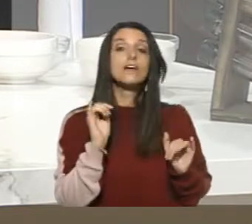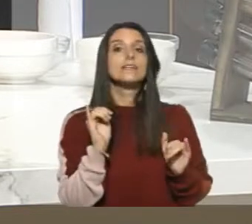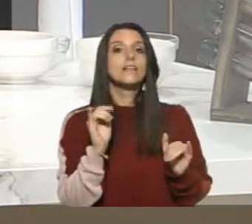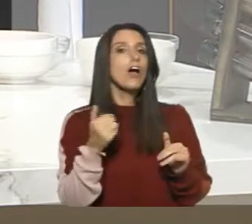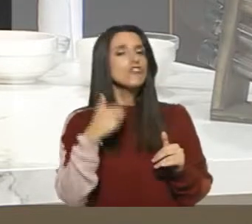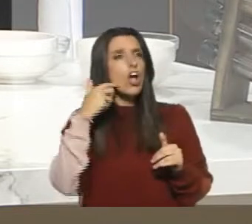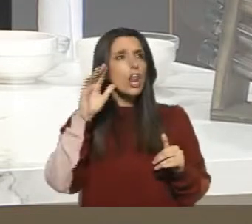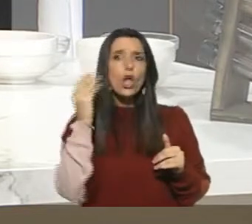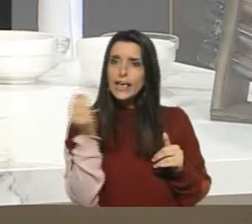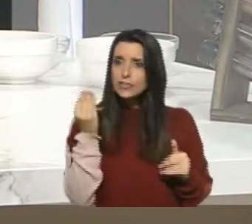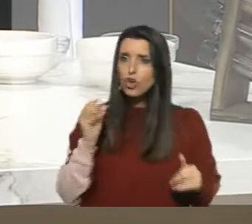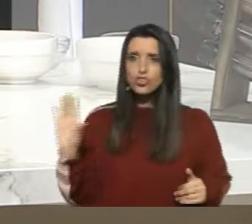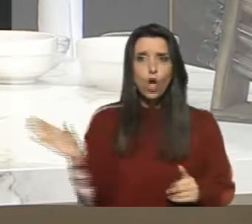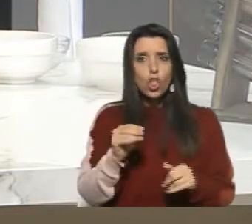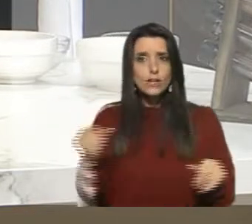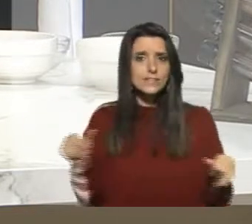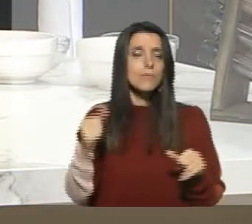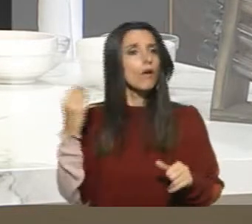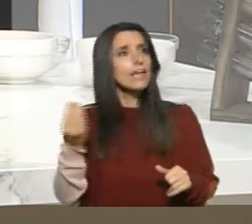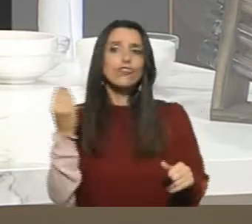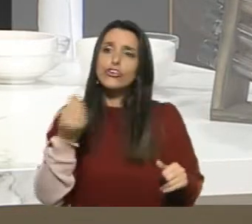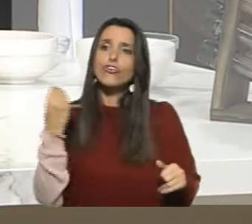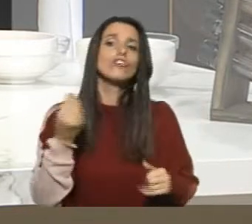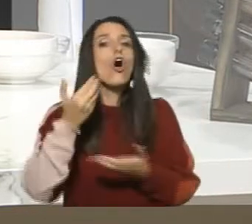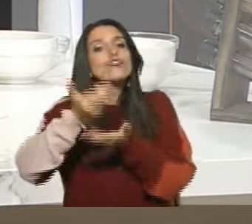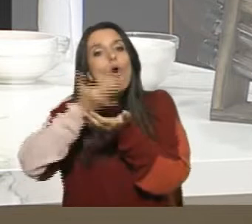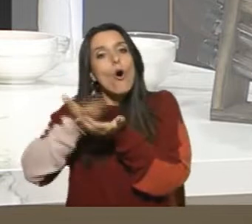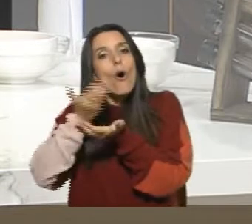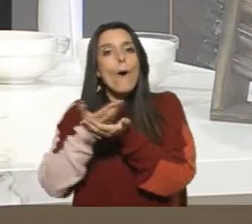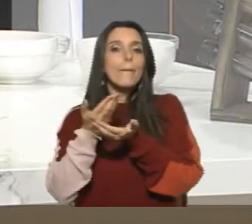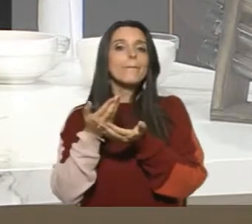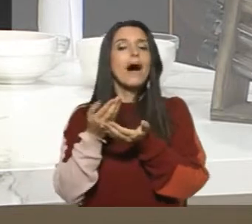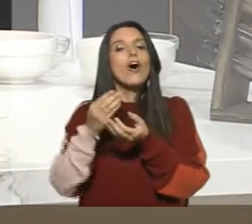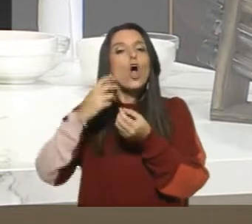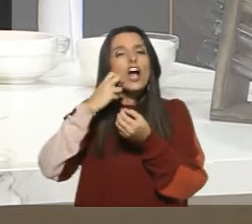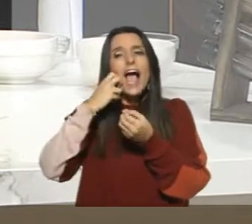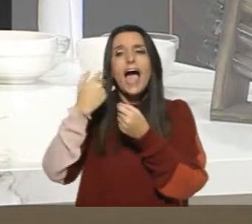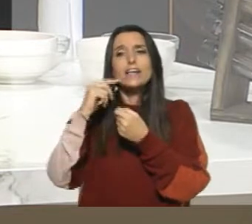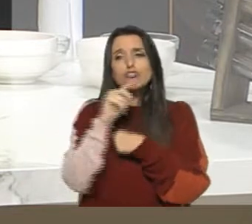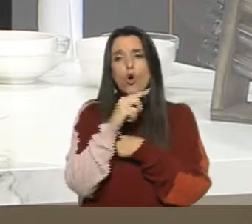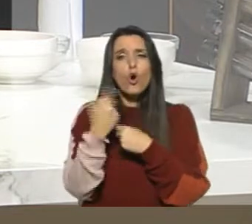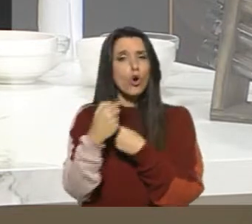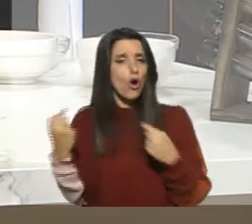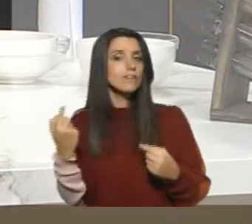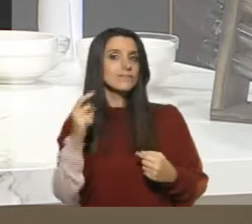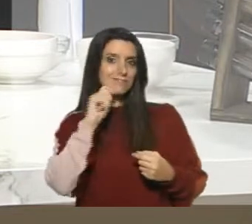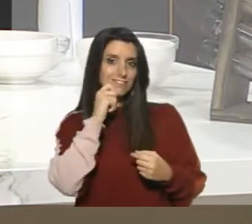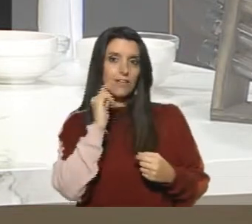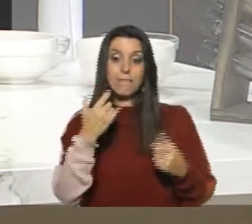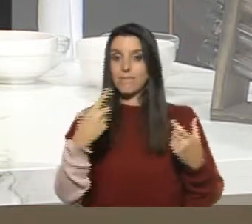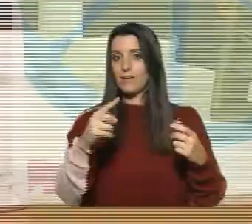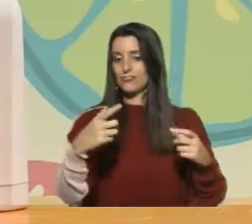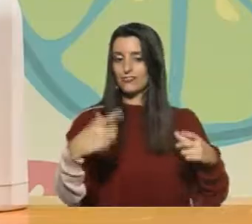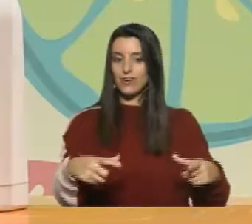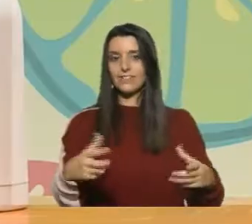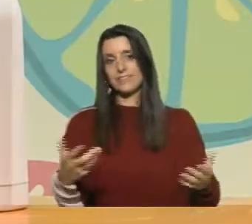hecho guiso estos días todos, porque es como entre el guiso, la sopita, el pucherito. El pucherito. Como hizo Jeremy, sí, es como ideal. Pero esta torta, decime